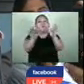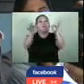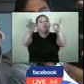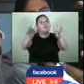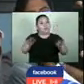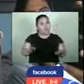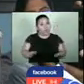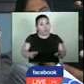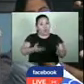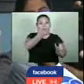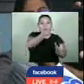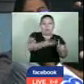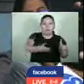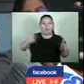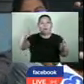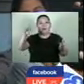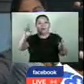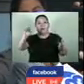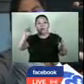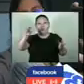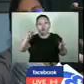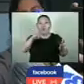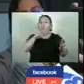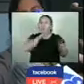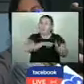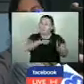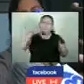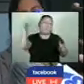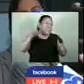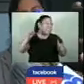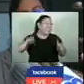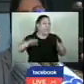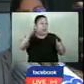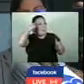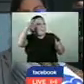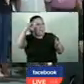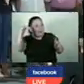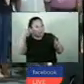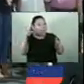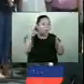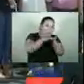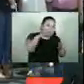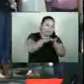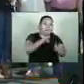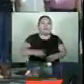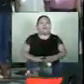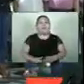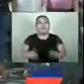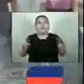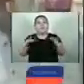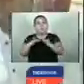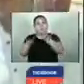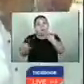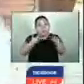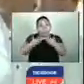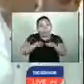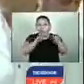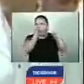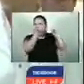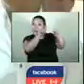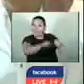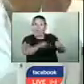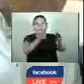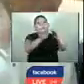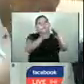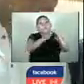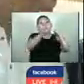que el señor Gerson Martínez es un perseguido político en El Salvador. Además, dijo que mientras se encuentra bajo el